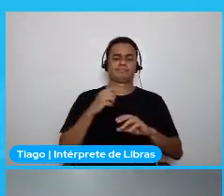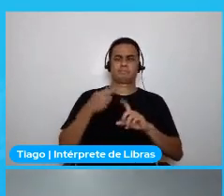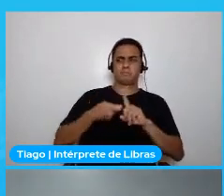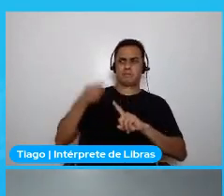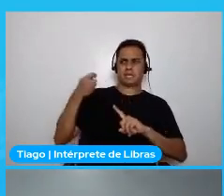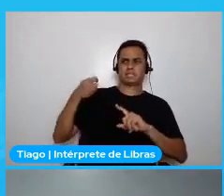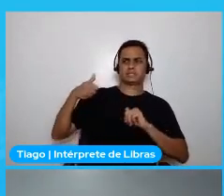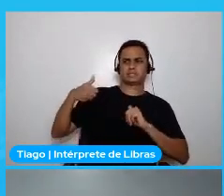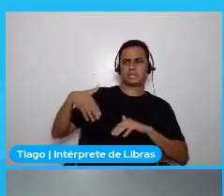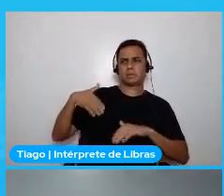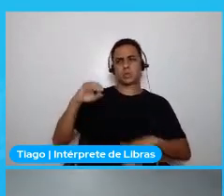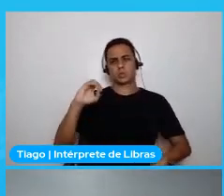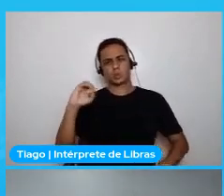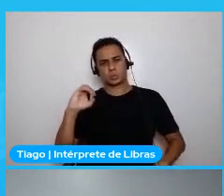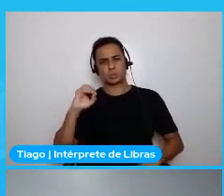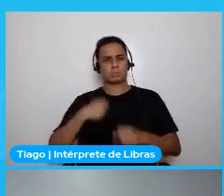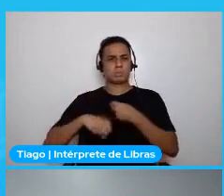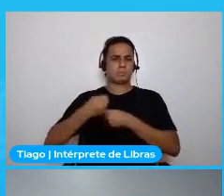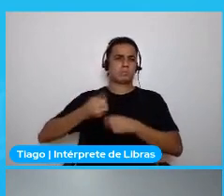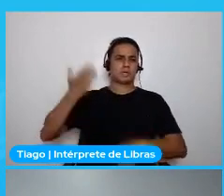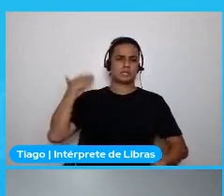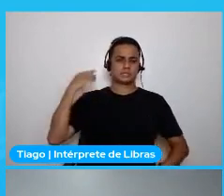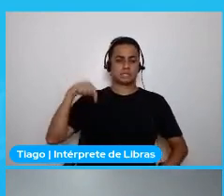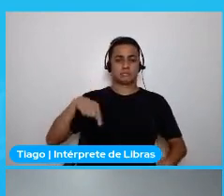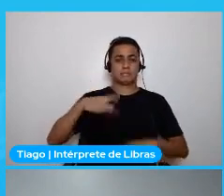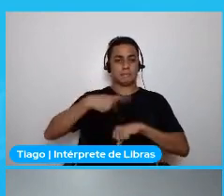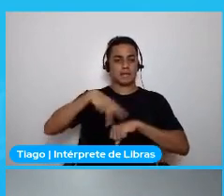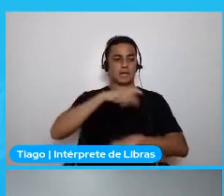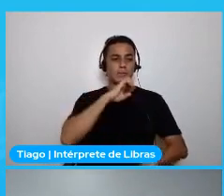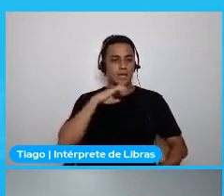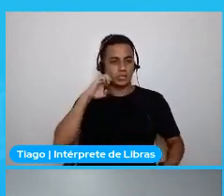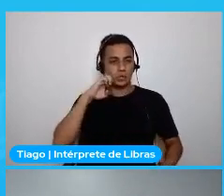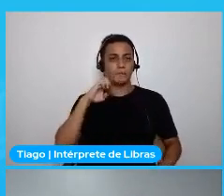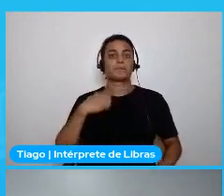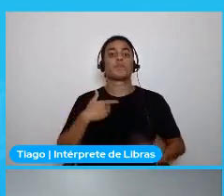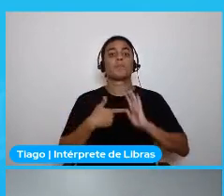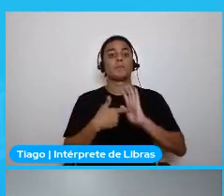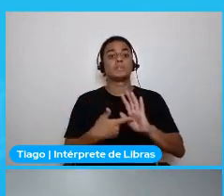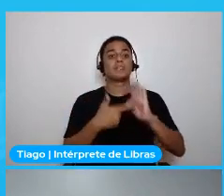Ecuador. Y lo vamos a analizar utilizando datos abiertos.